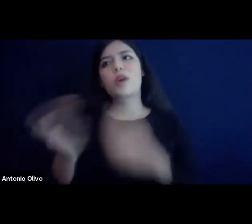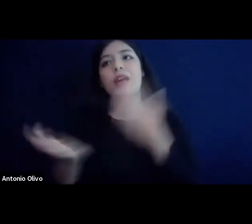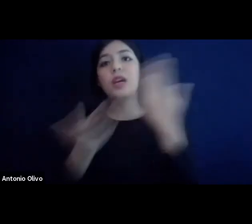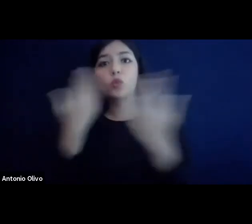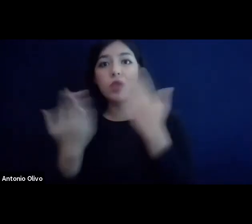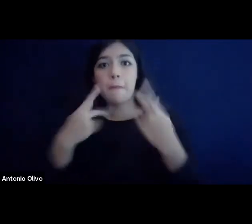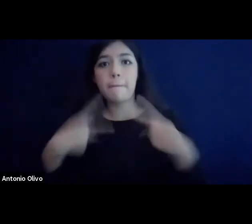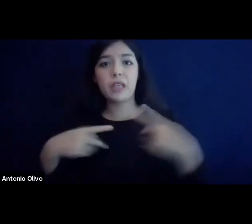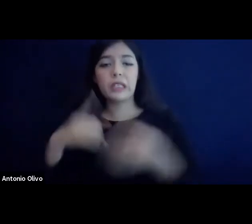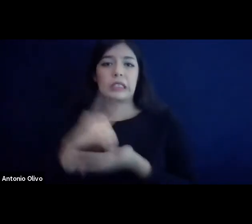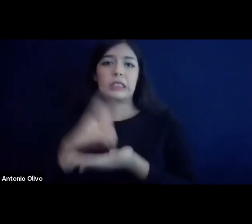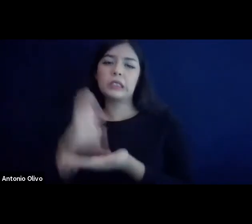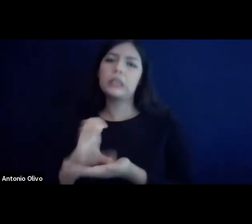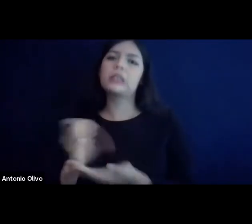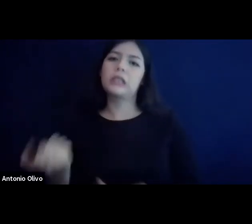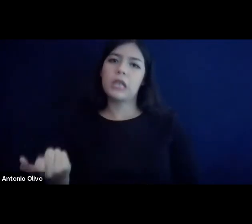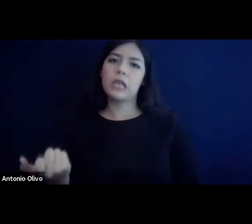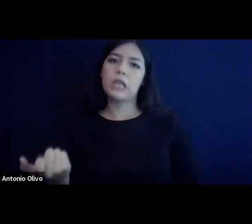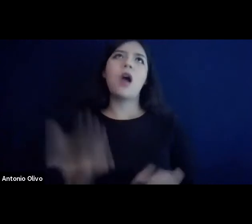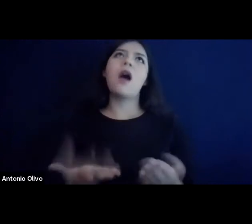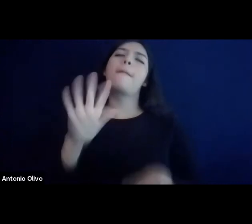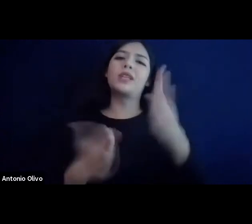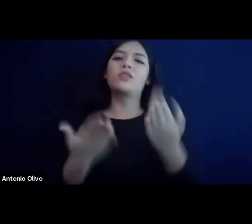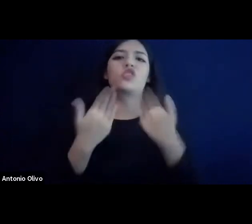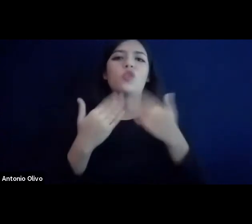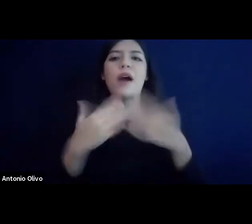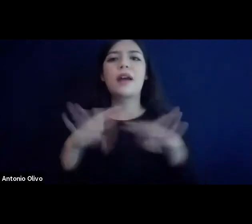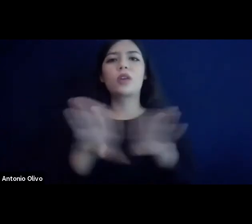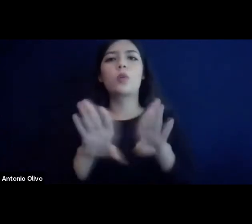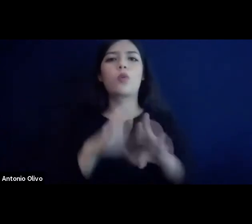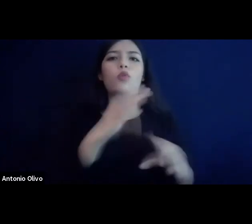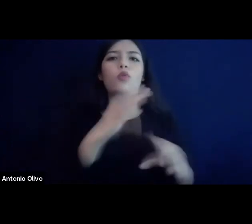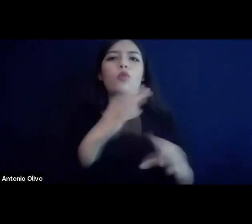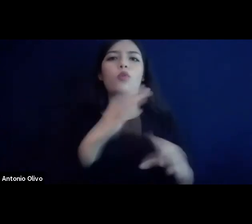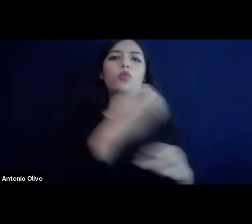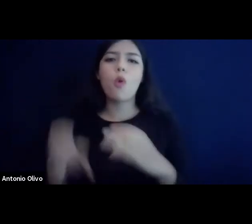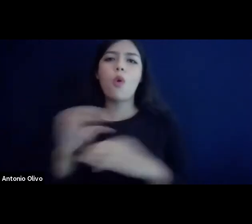tienen para equipo médico, de ortopedia,